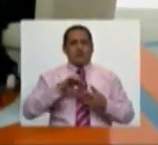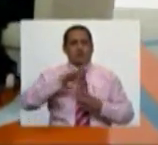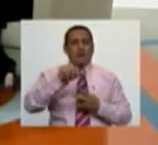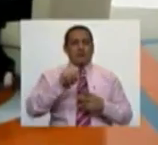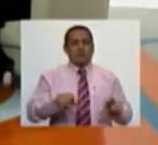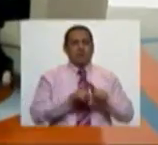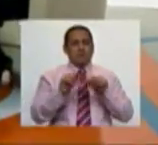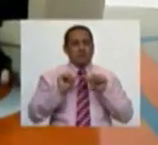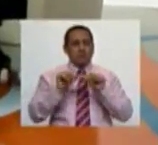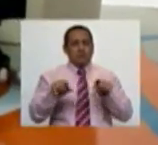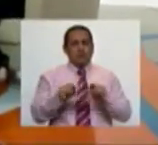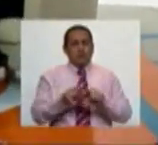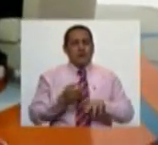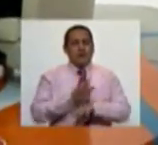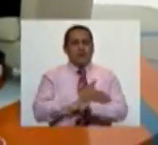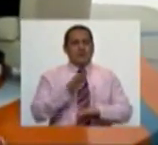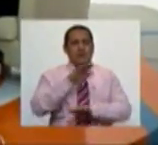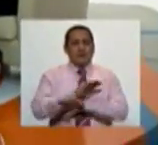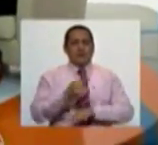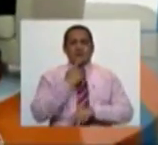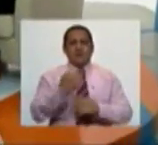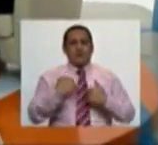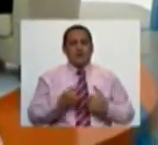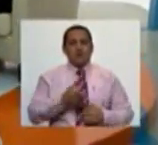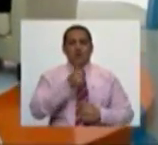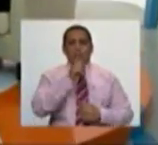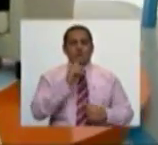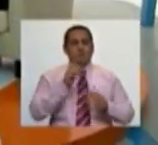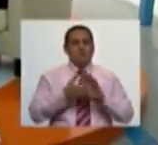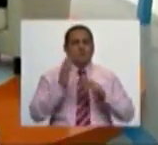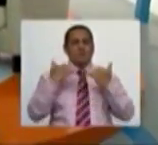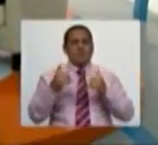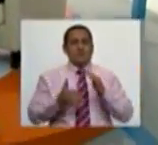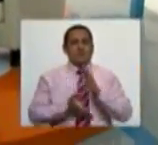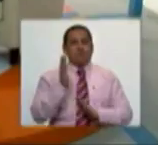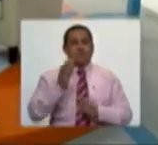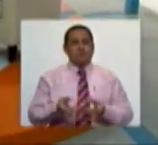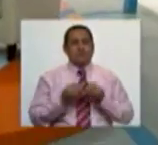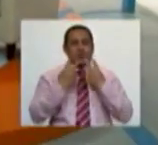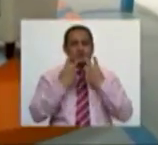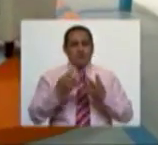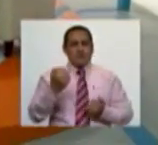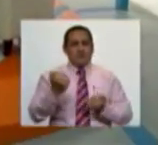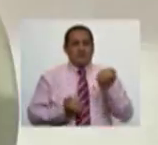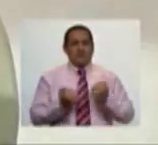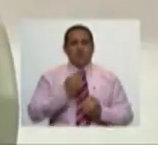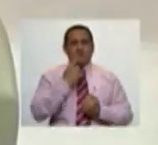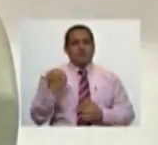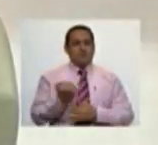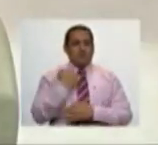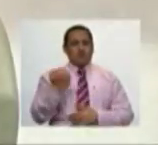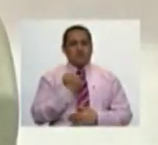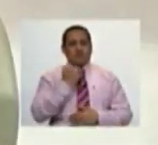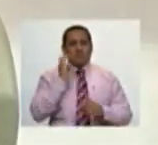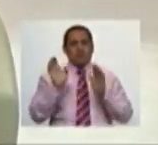los que sustrajeron y seguirán sustrayendo durante esa tarde, se tomaron un lonche, se pasearon y se fueron, porque con el tránsito que hay ahora